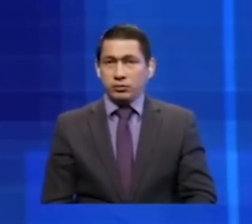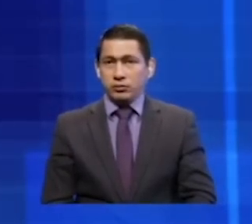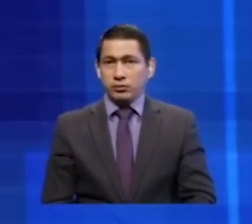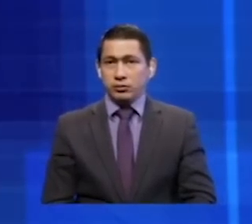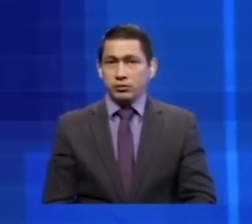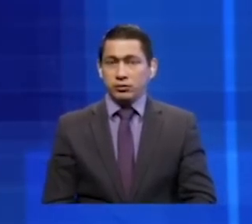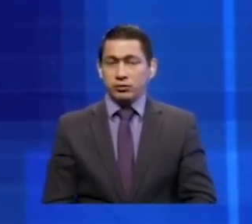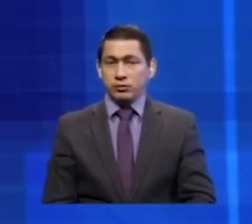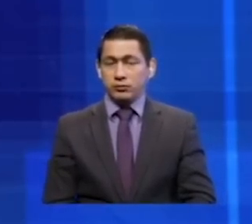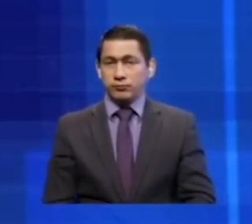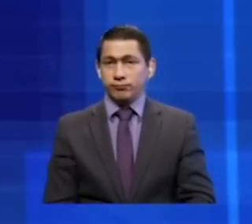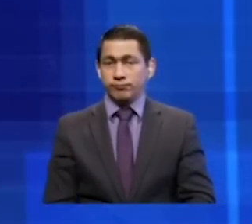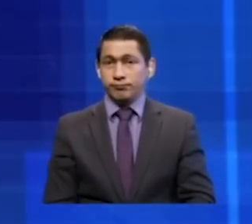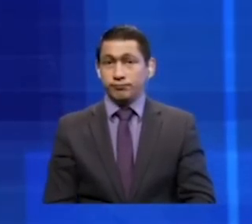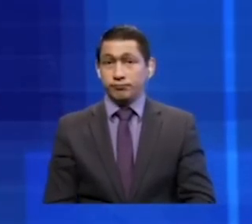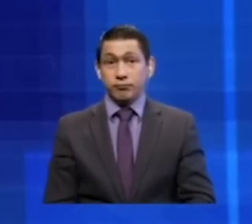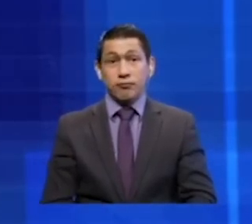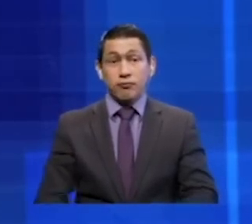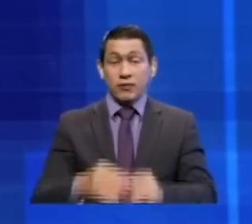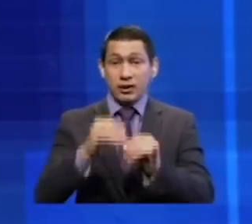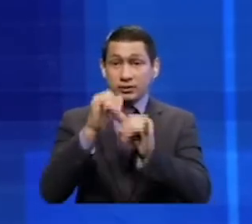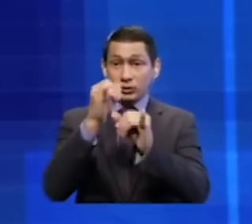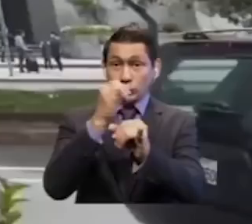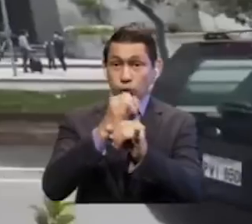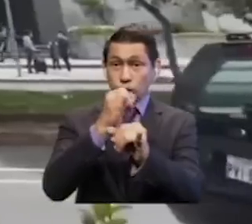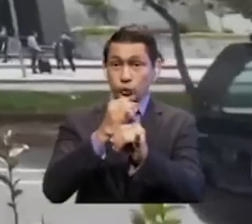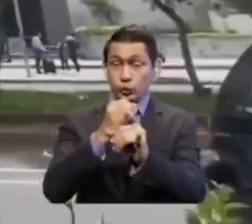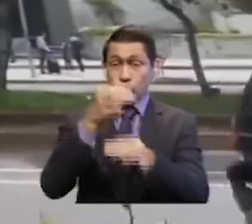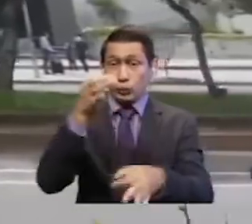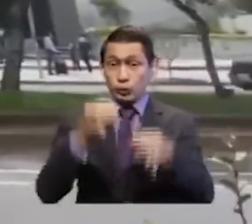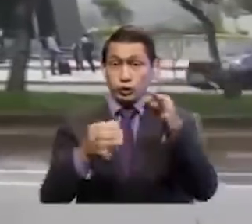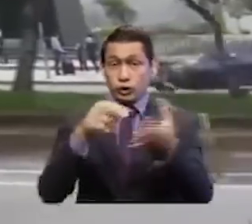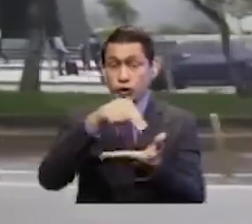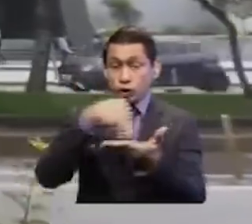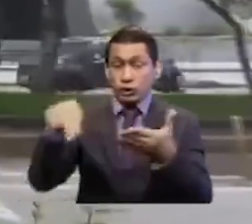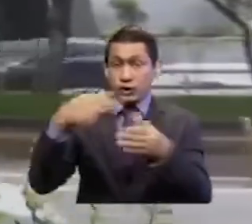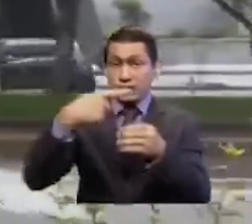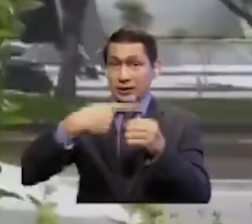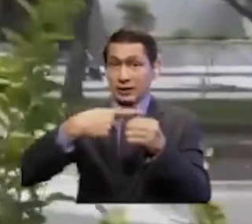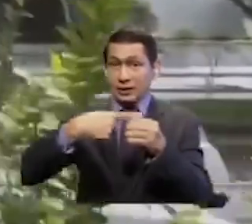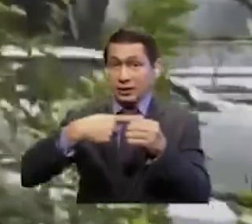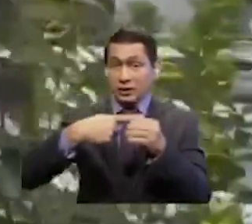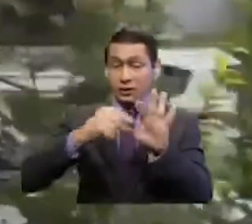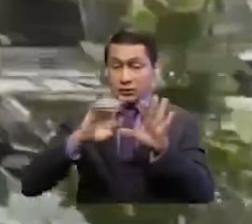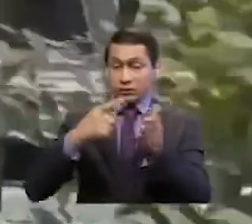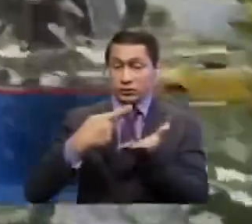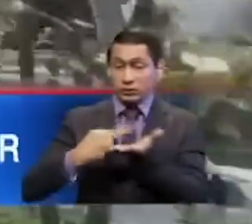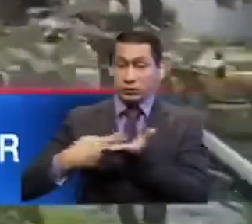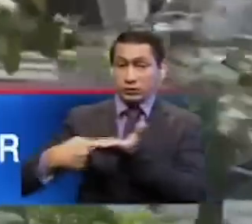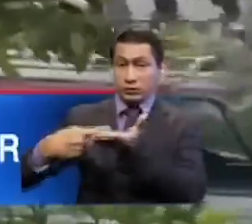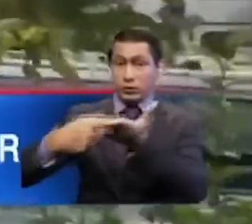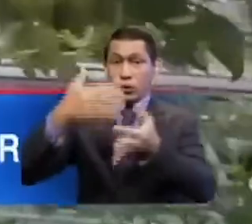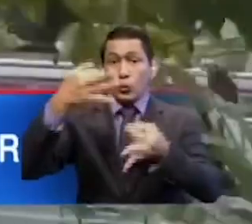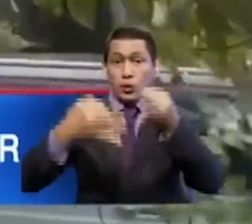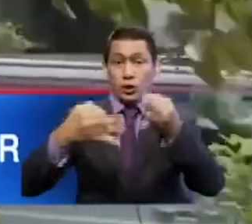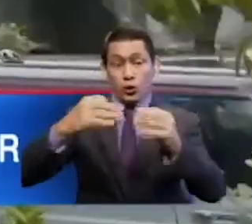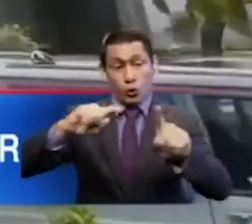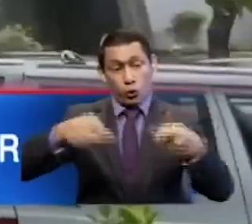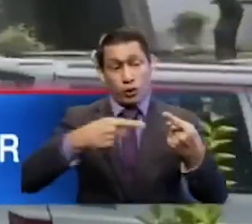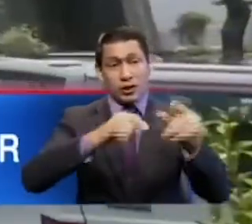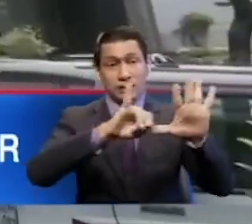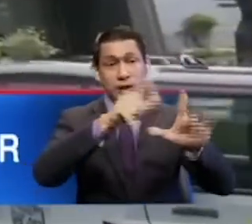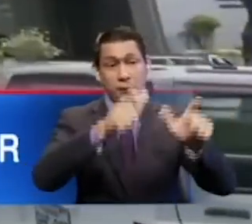Y en el Complejo Judicial Norte de Quito se desarrolla la audiencia preparatoria de juicio en contra de 6 personas por presunto lavado de